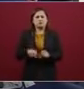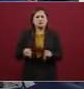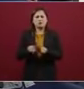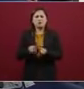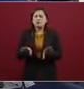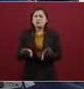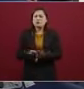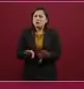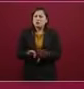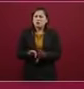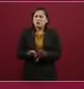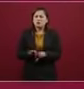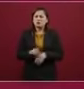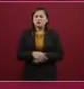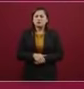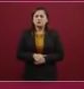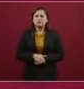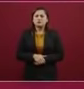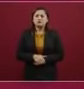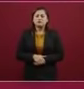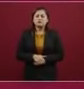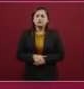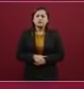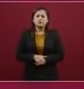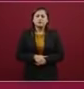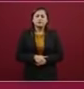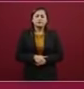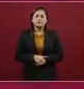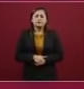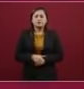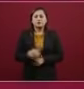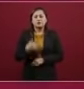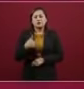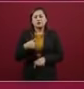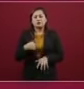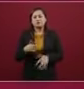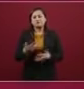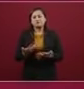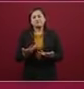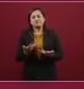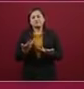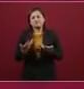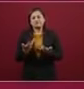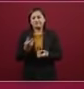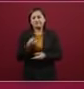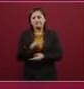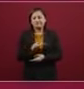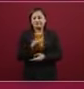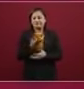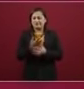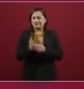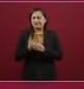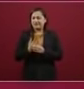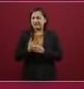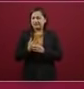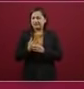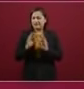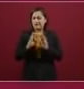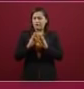Me sorprende mucho que se hable de que no hay una estrategia.